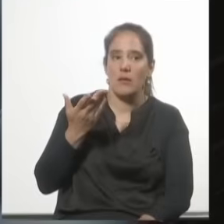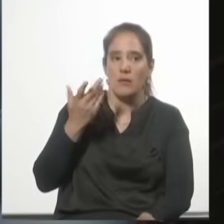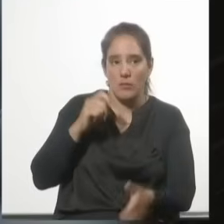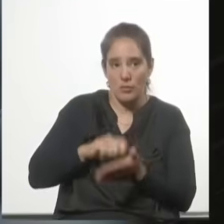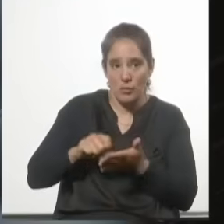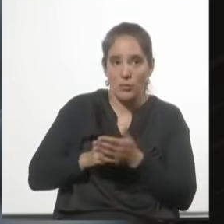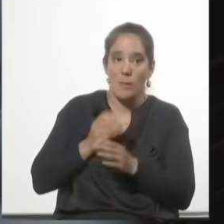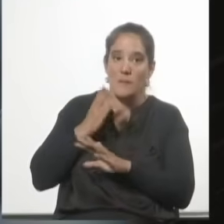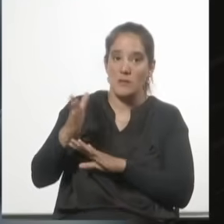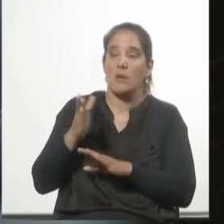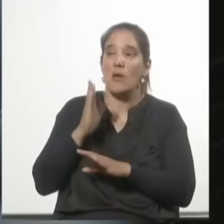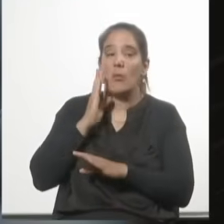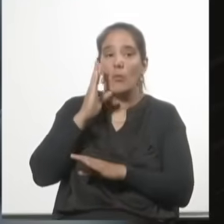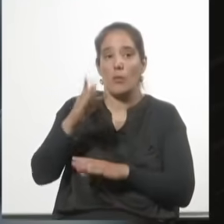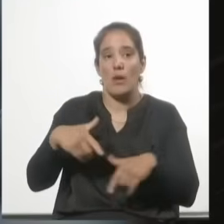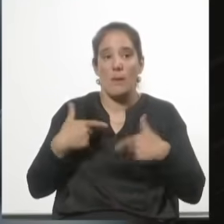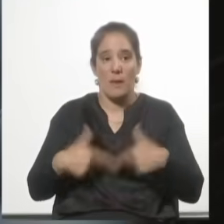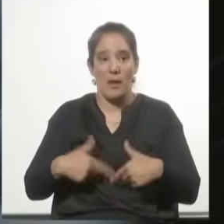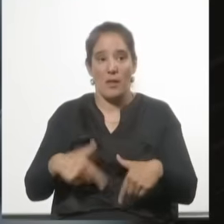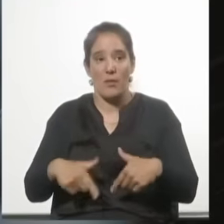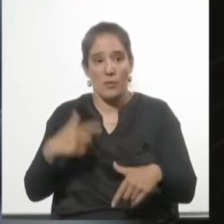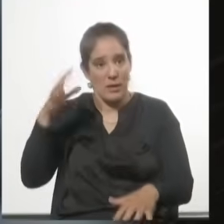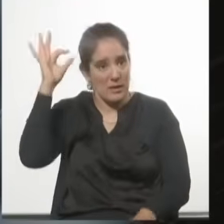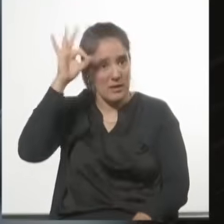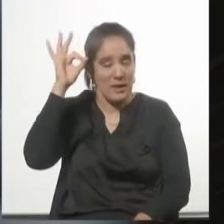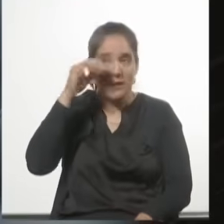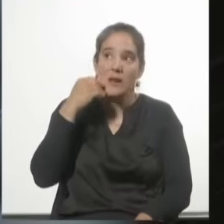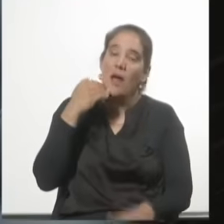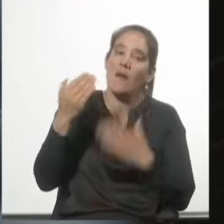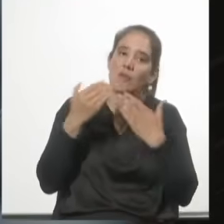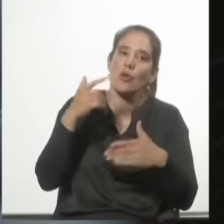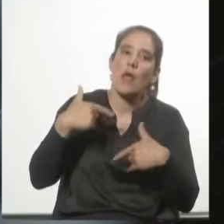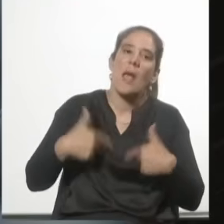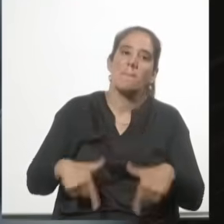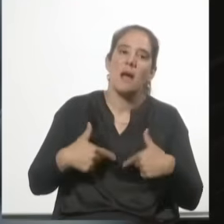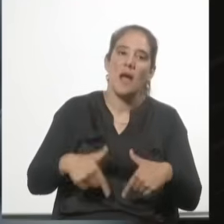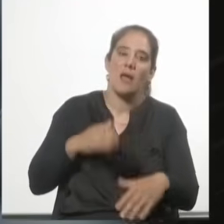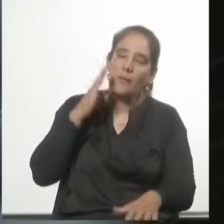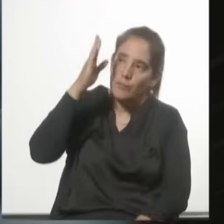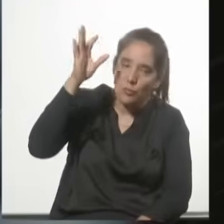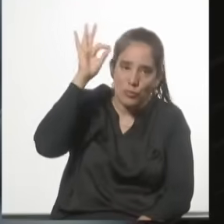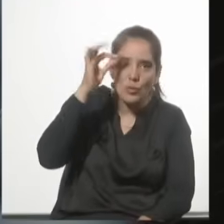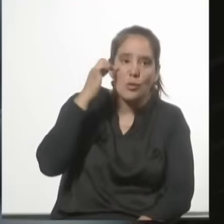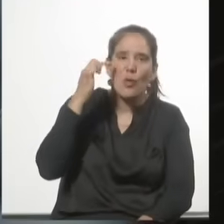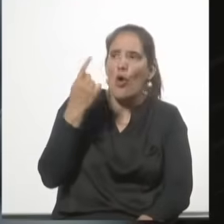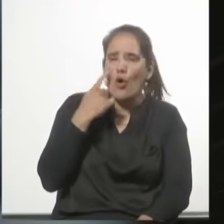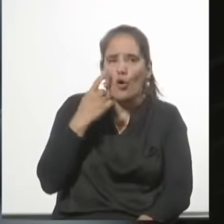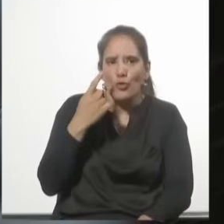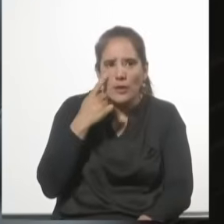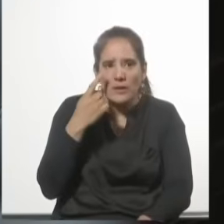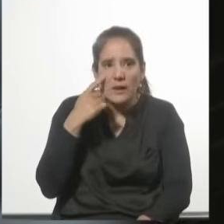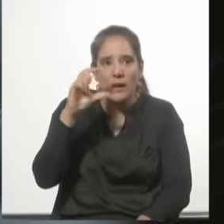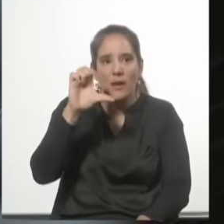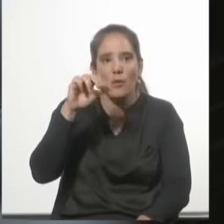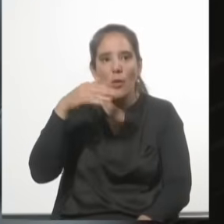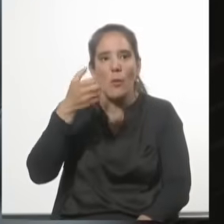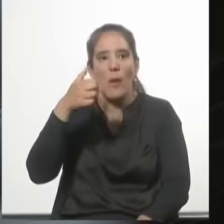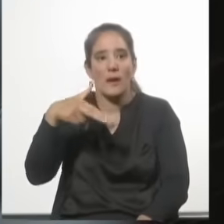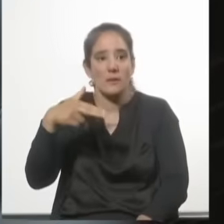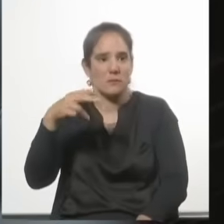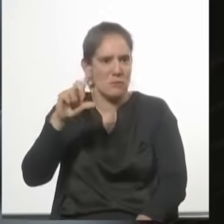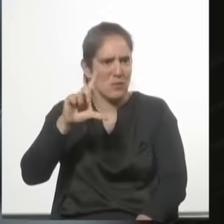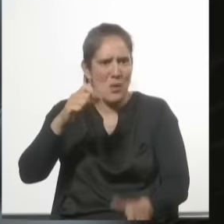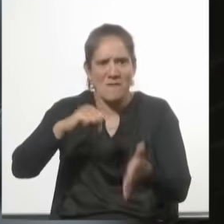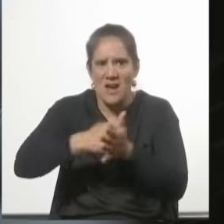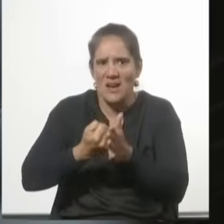al embajador de nuestro país en el Reino Unido. En dicho momento se pudo constatar que la empresa Eurocommerce Bank no es ni